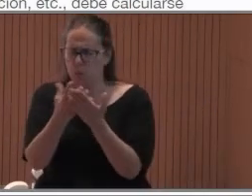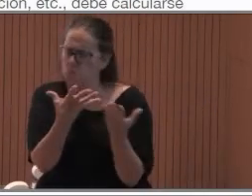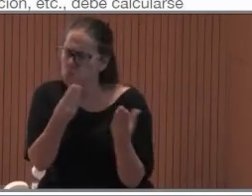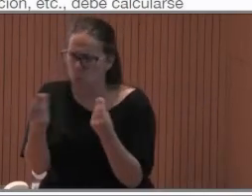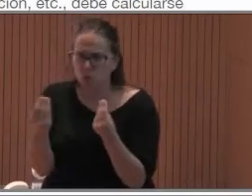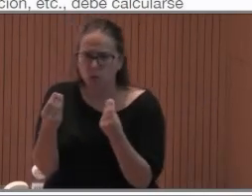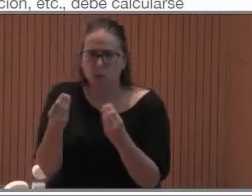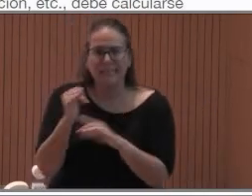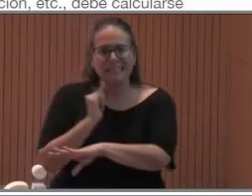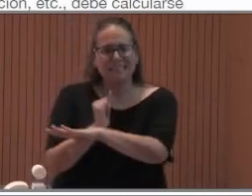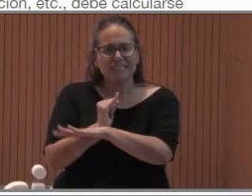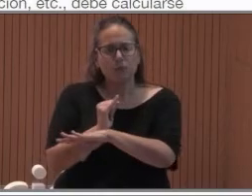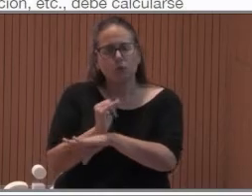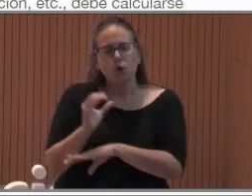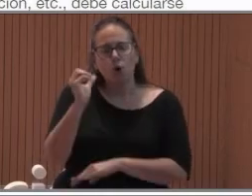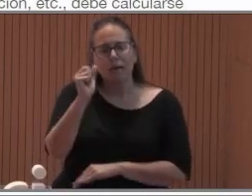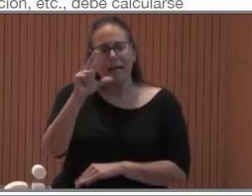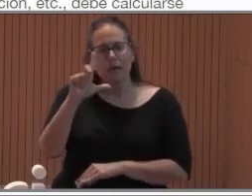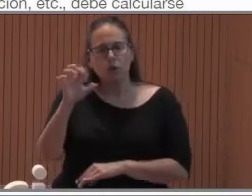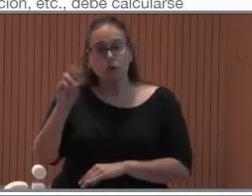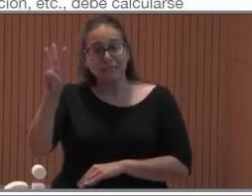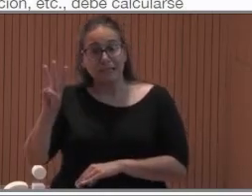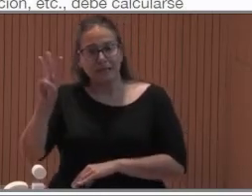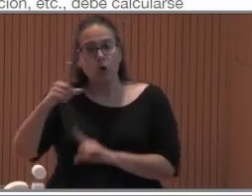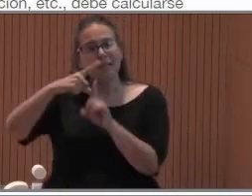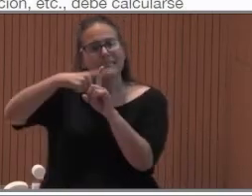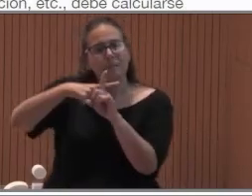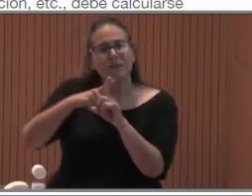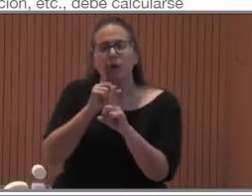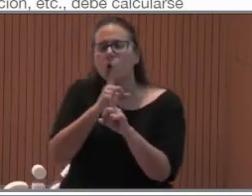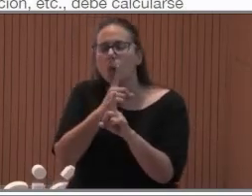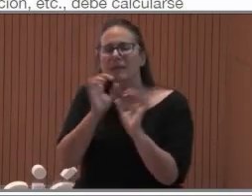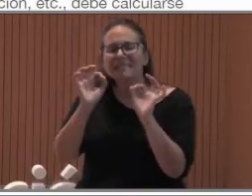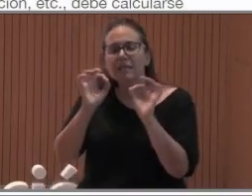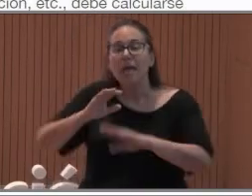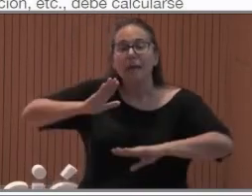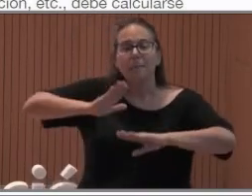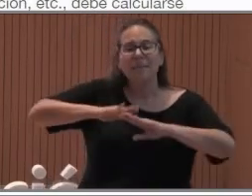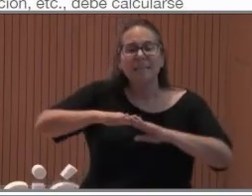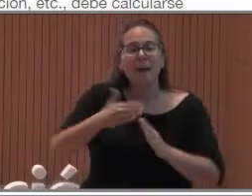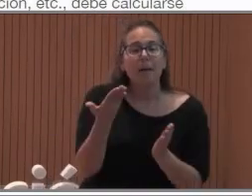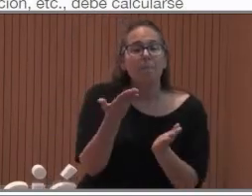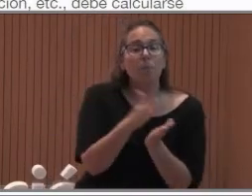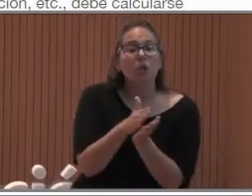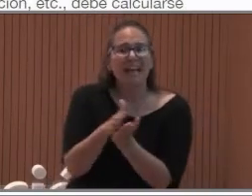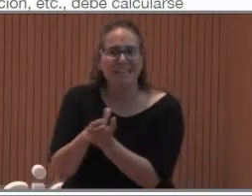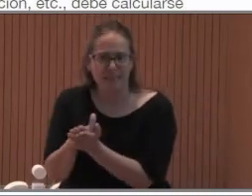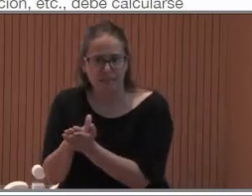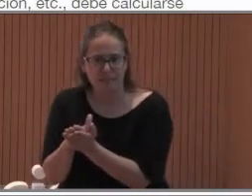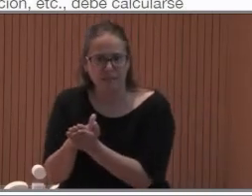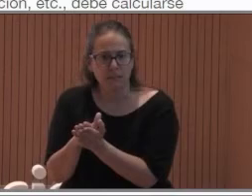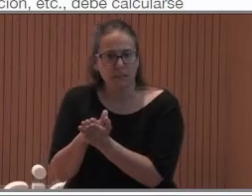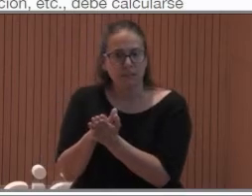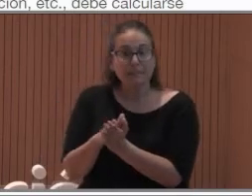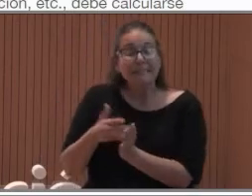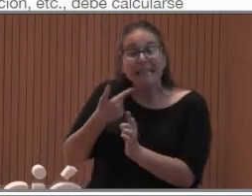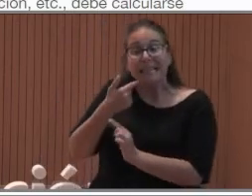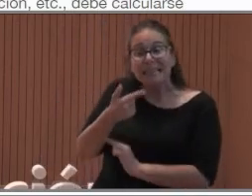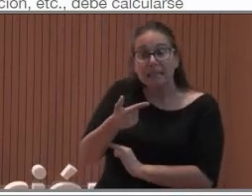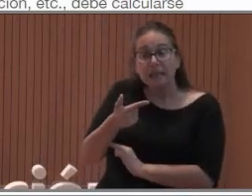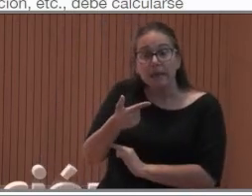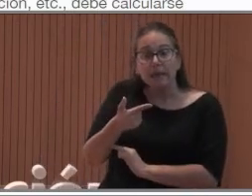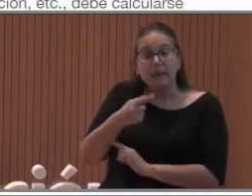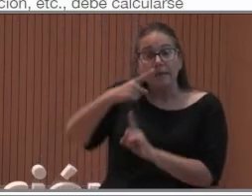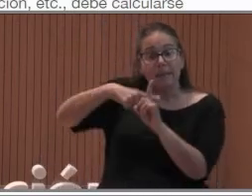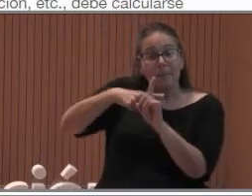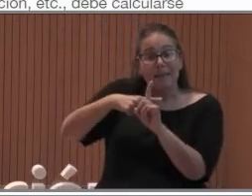Carlos III, hay una temperatura que se denomina de mínima mortalidad. Y es la temperatura para cada lugar en que menos nos